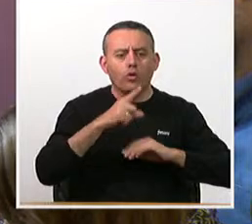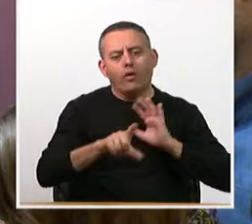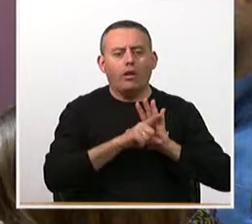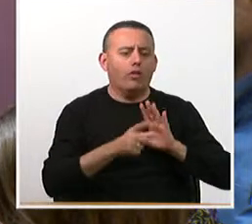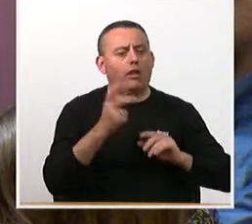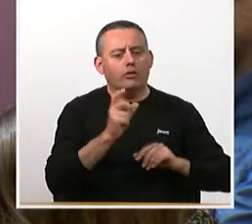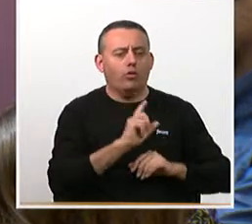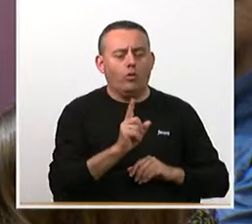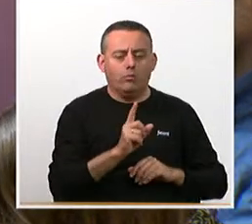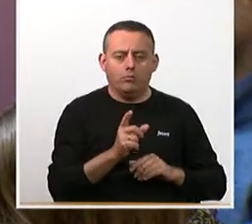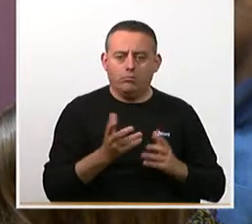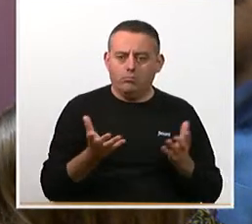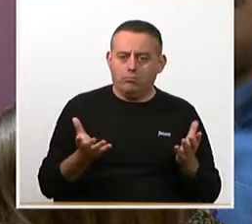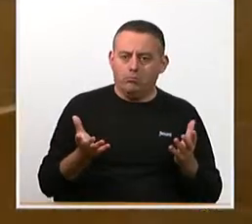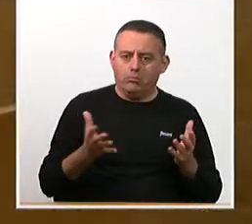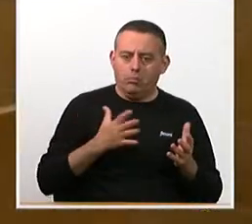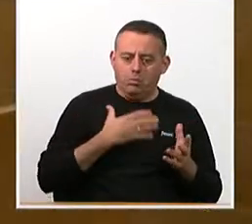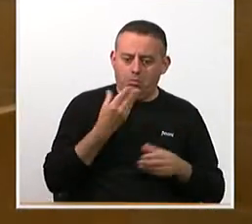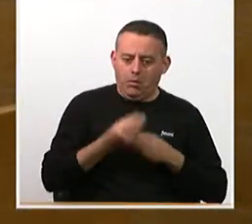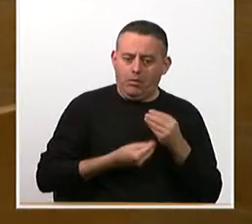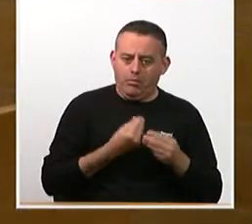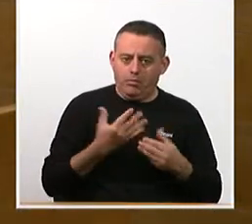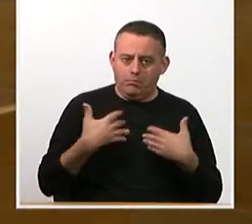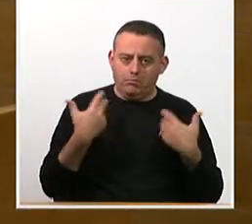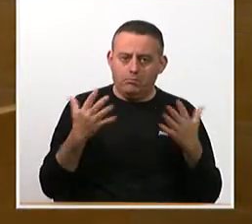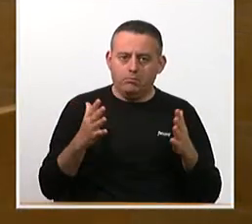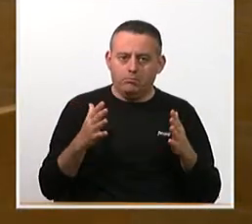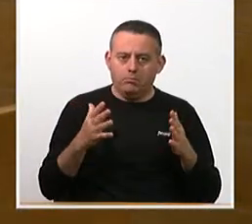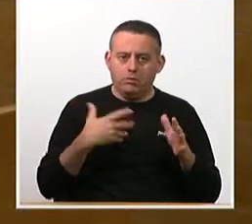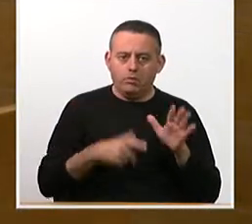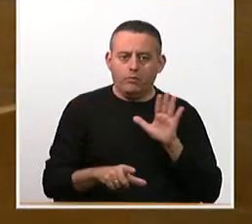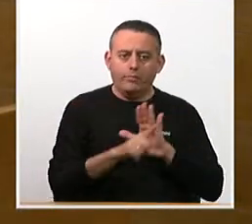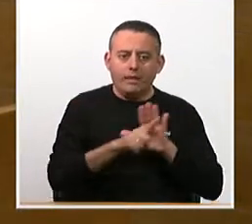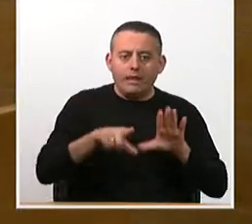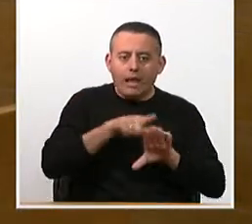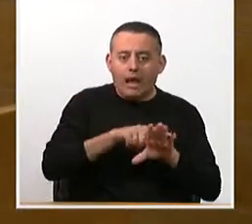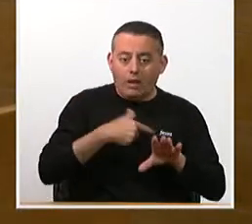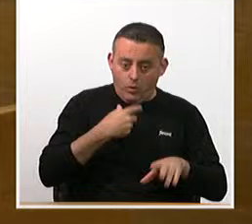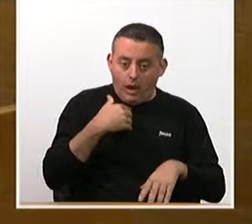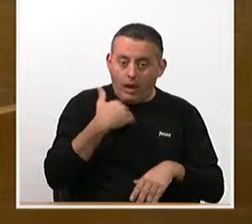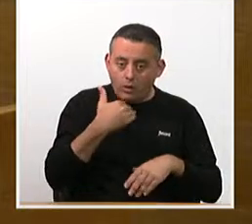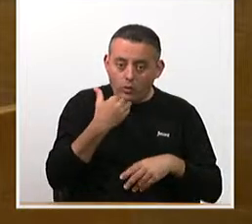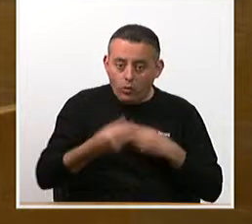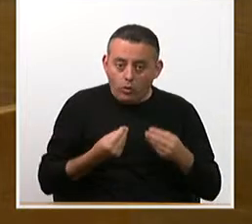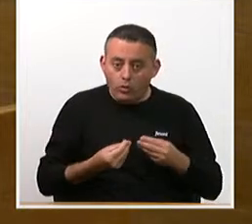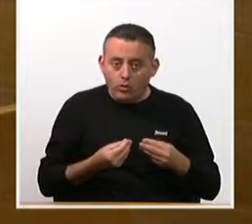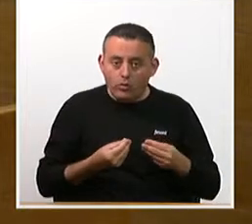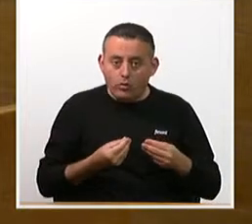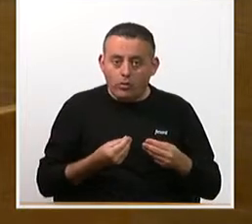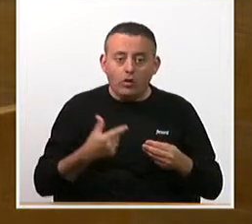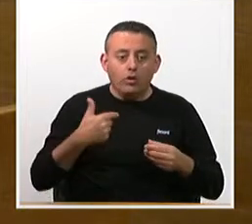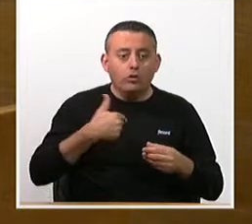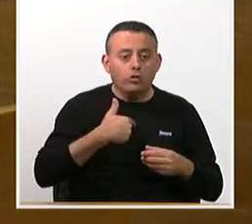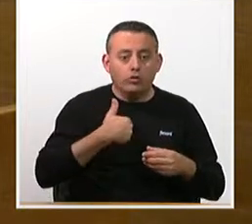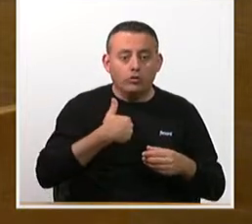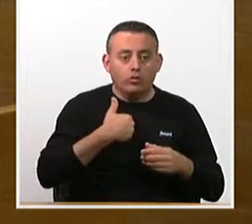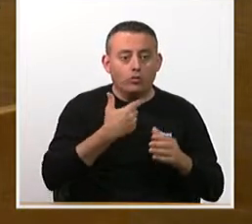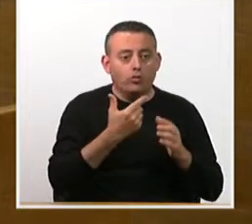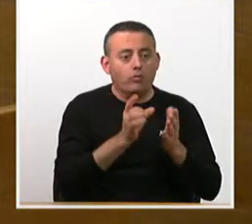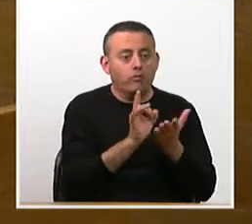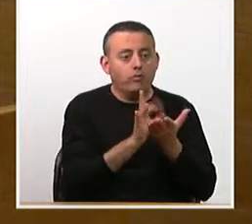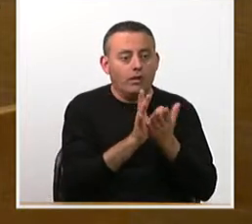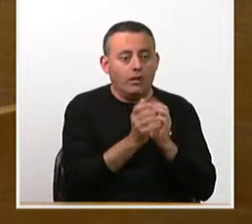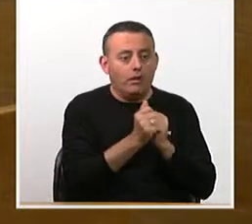funciones he hecho algo que sea ilegal si he hecho algo ilegal si ha habido algún cese que sea ilegal pues me lo dirá en cuanto a la señora